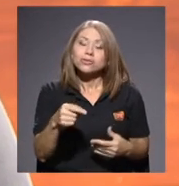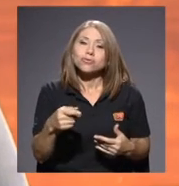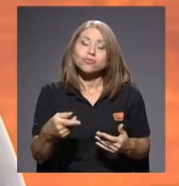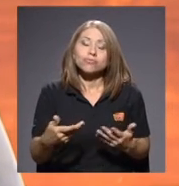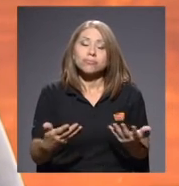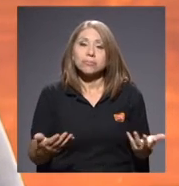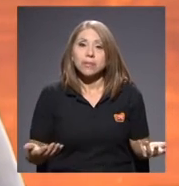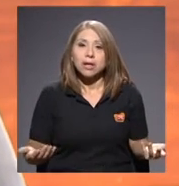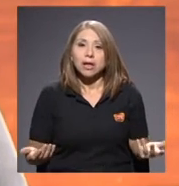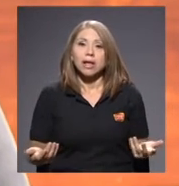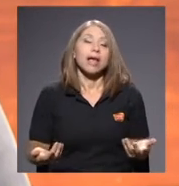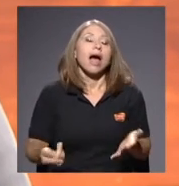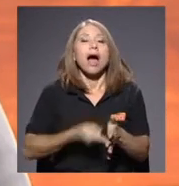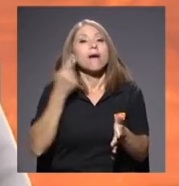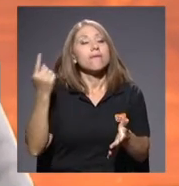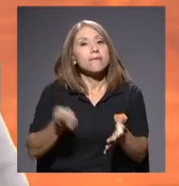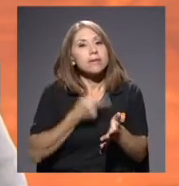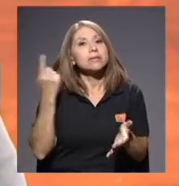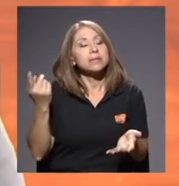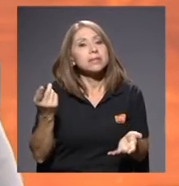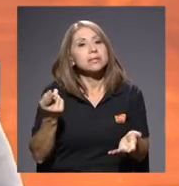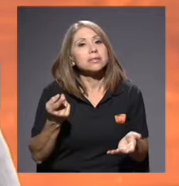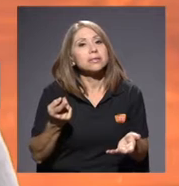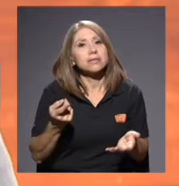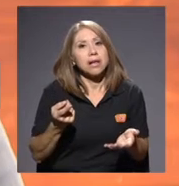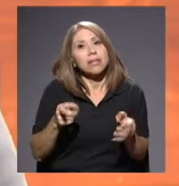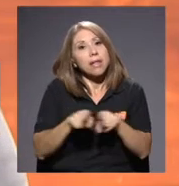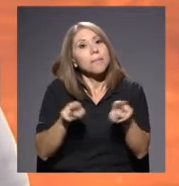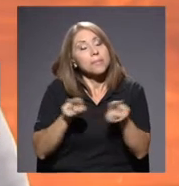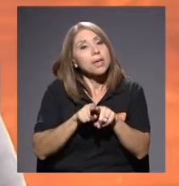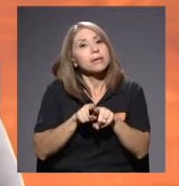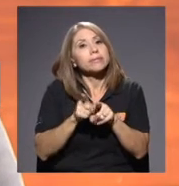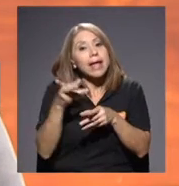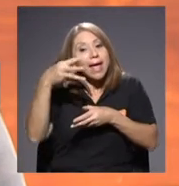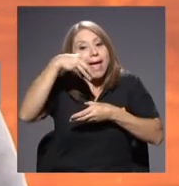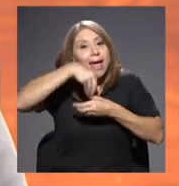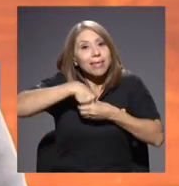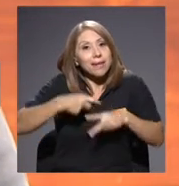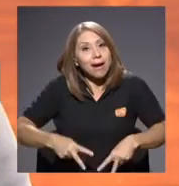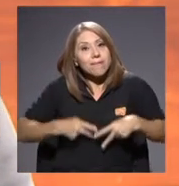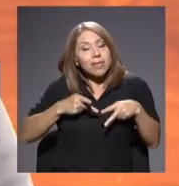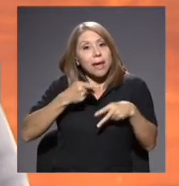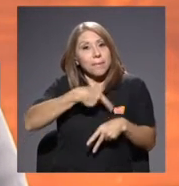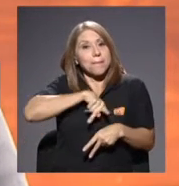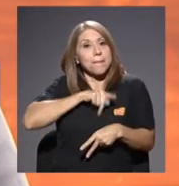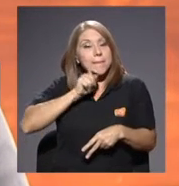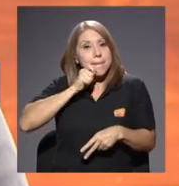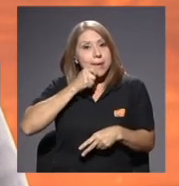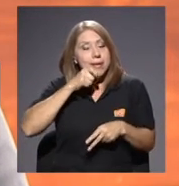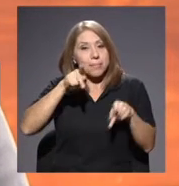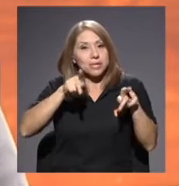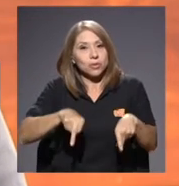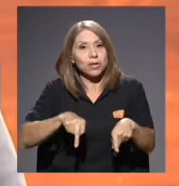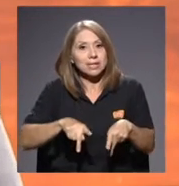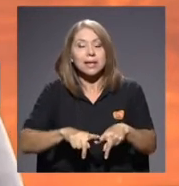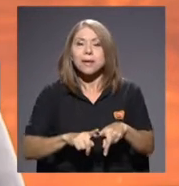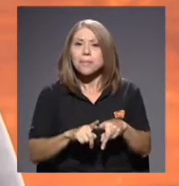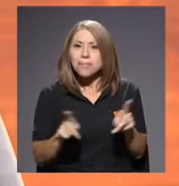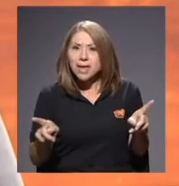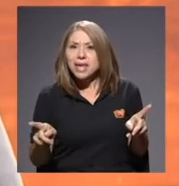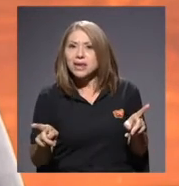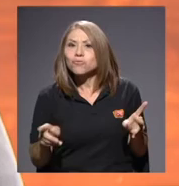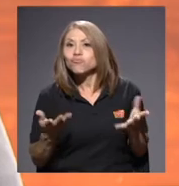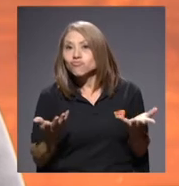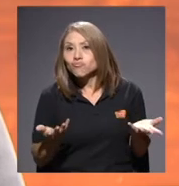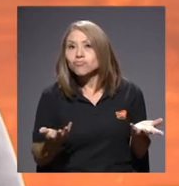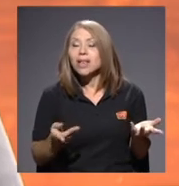los que me parece que entran en la intimidad de las personas también. Pero en este caso particular yo diría que la respuesta que le podríamos